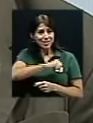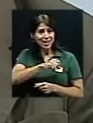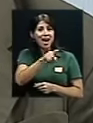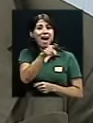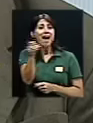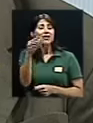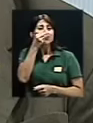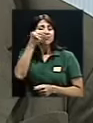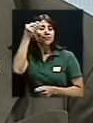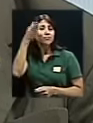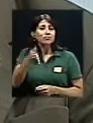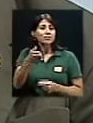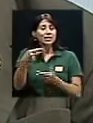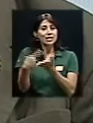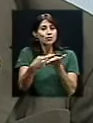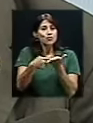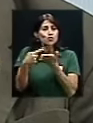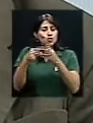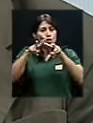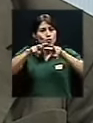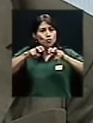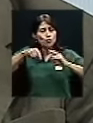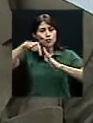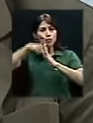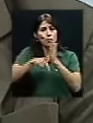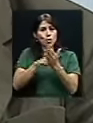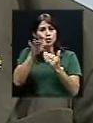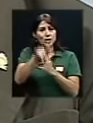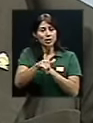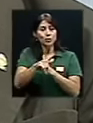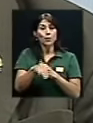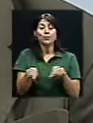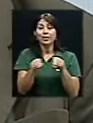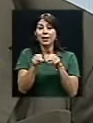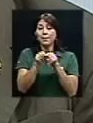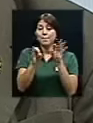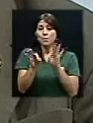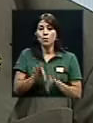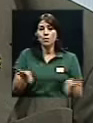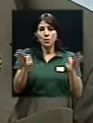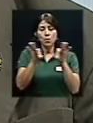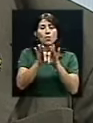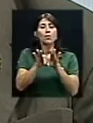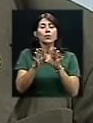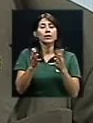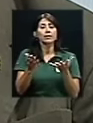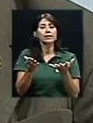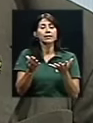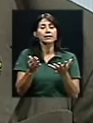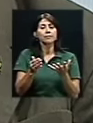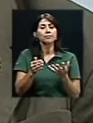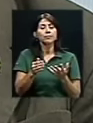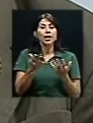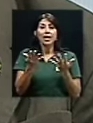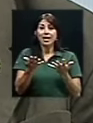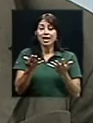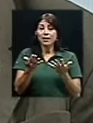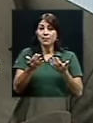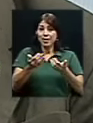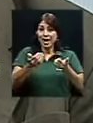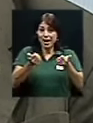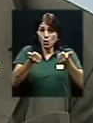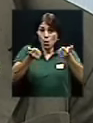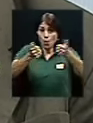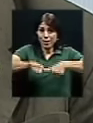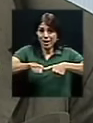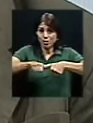de fondo acerca del proyecto. Y lo otro importantísimo que a mí me parece destacar es que el convenio, el contrato que